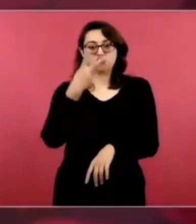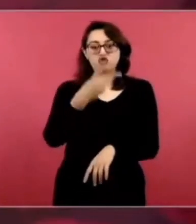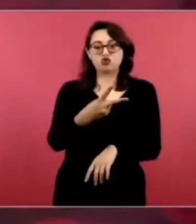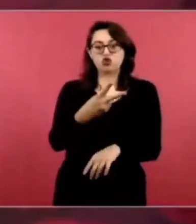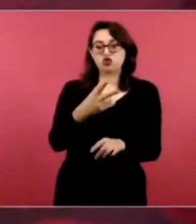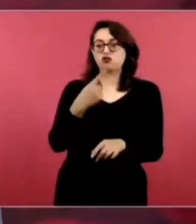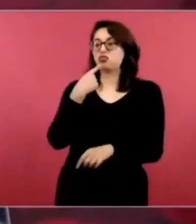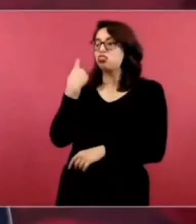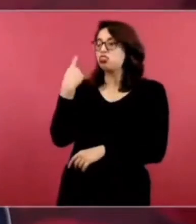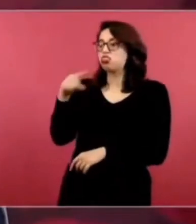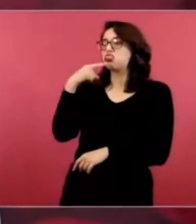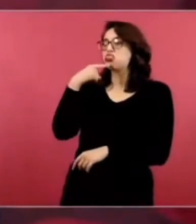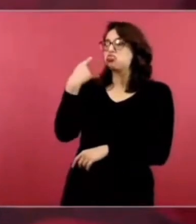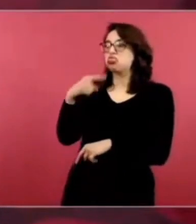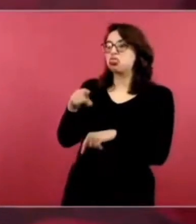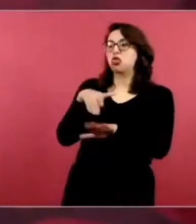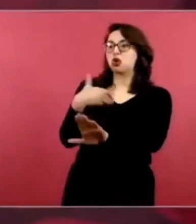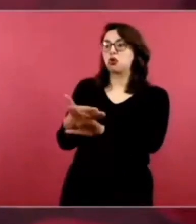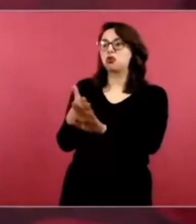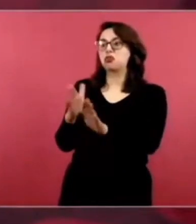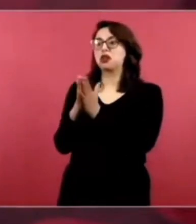El gobernador de Texas,